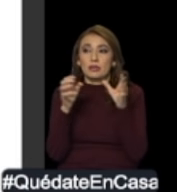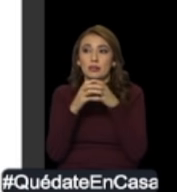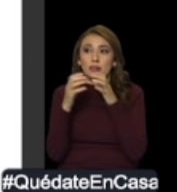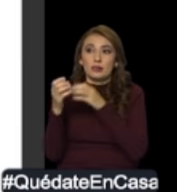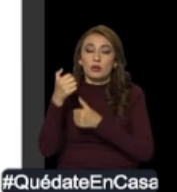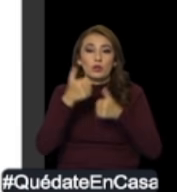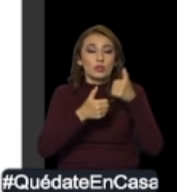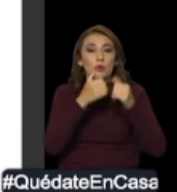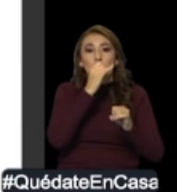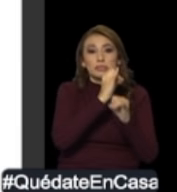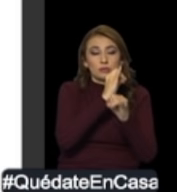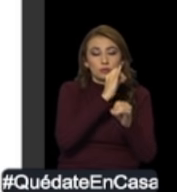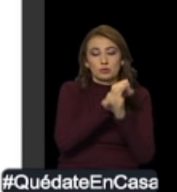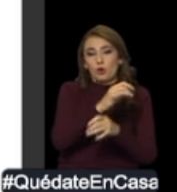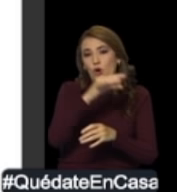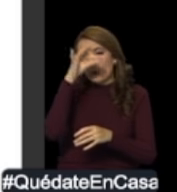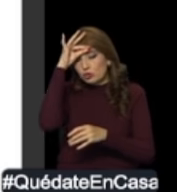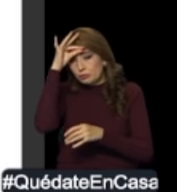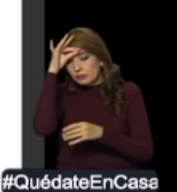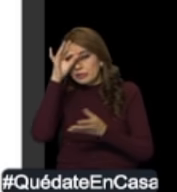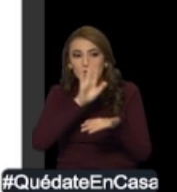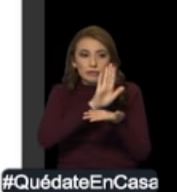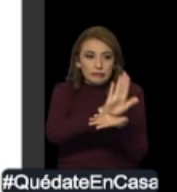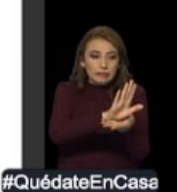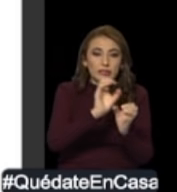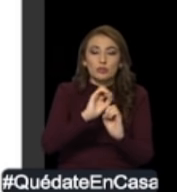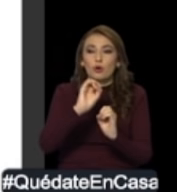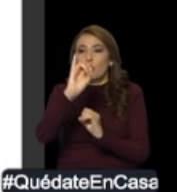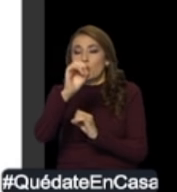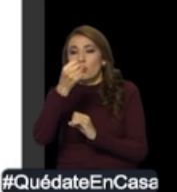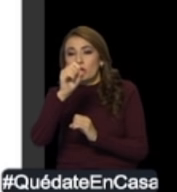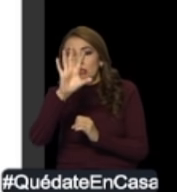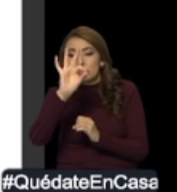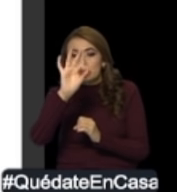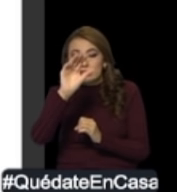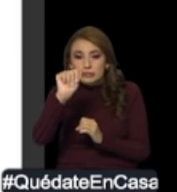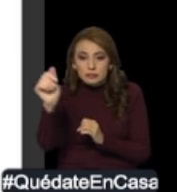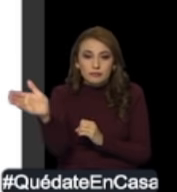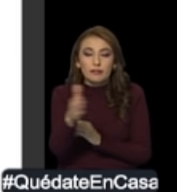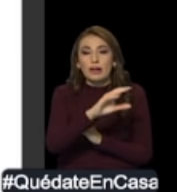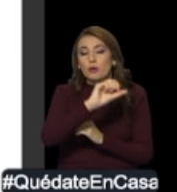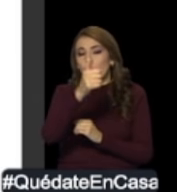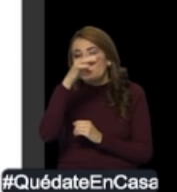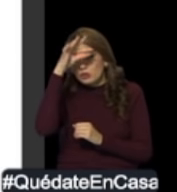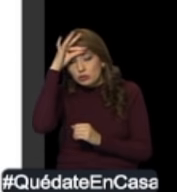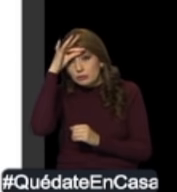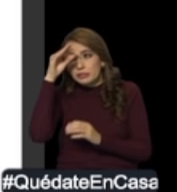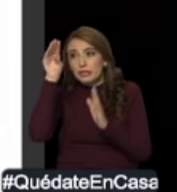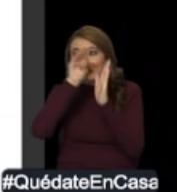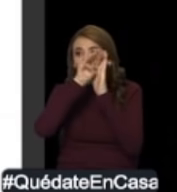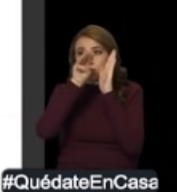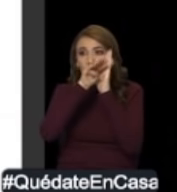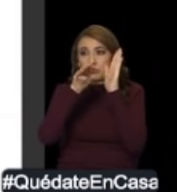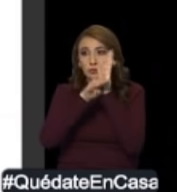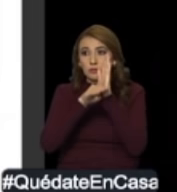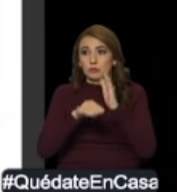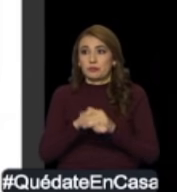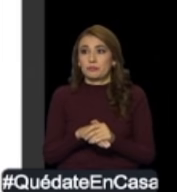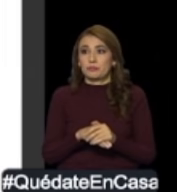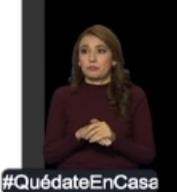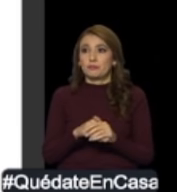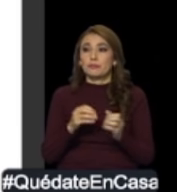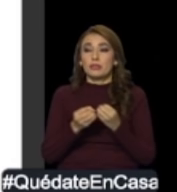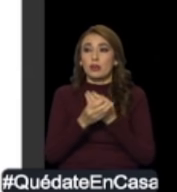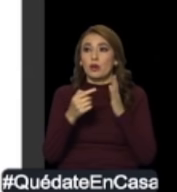cuál institución, y tienen el IES, el ISFA y el ISPOL, etcétera, con las tres clasificaciones que hemos hablado durante